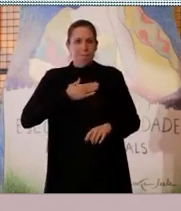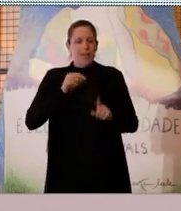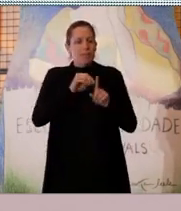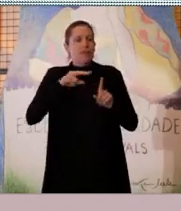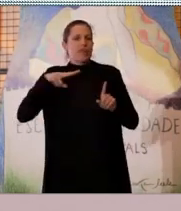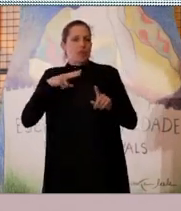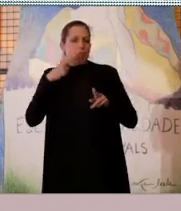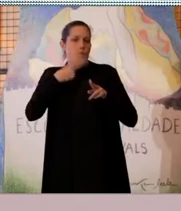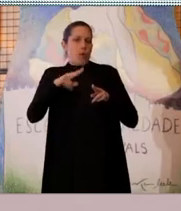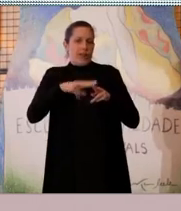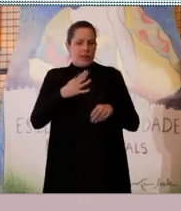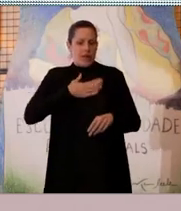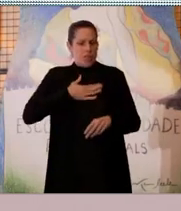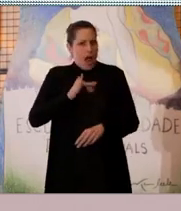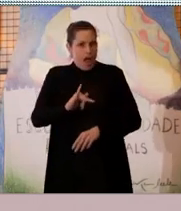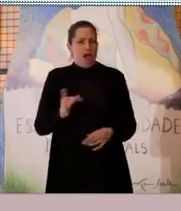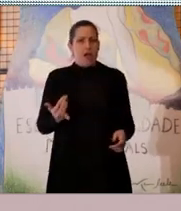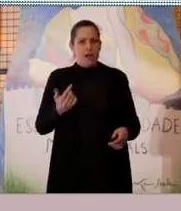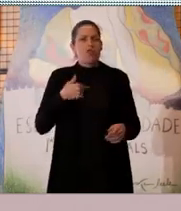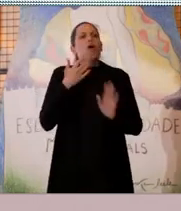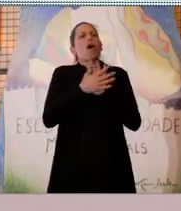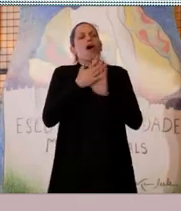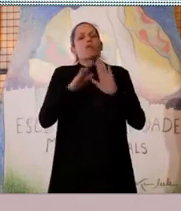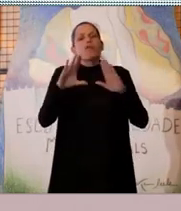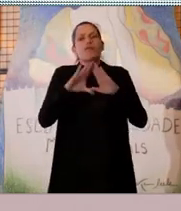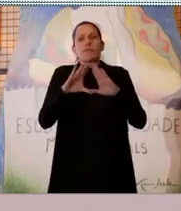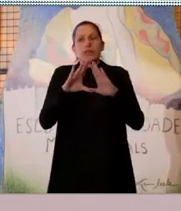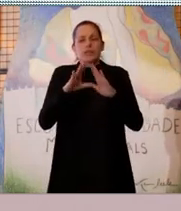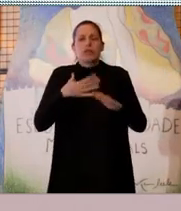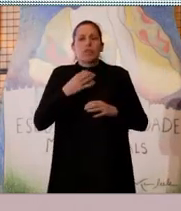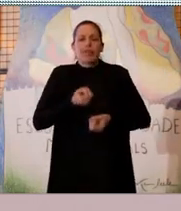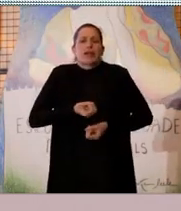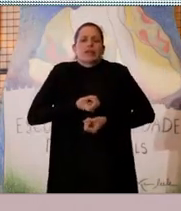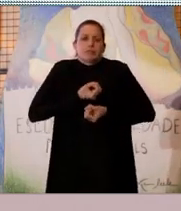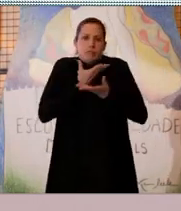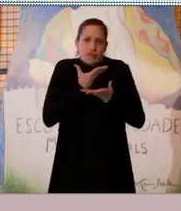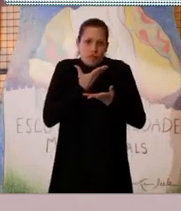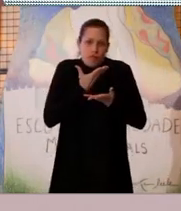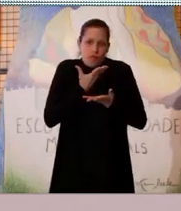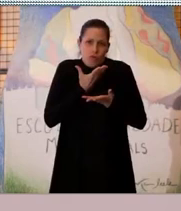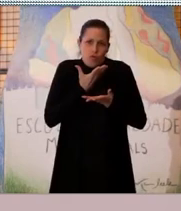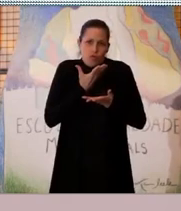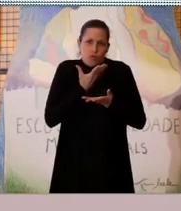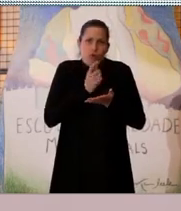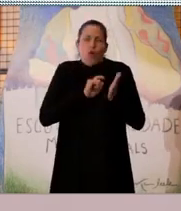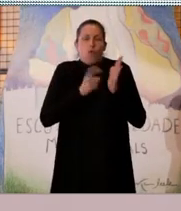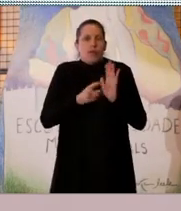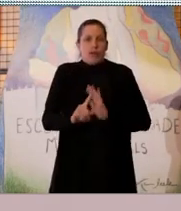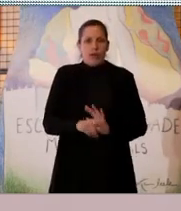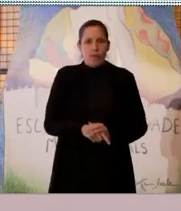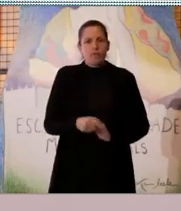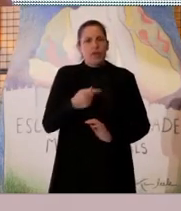yo la tengo Aunque cuando hablo de feminismo pues no la Expreso tanto yo soy profundamente